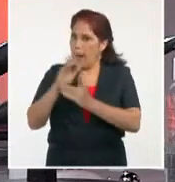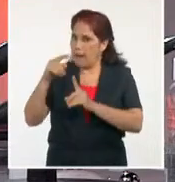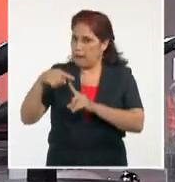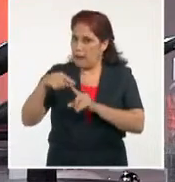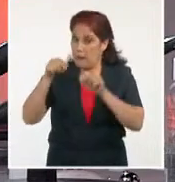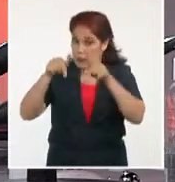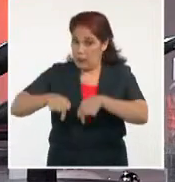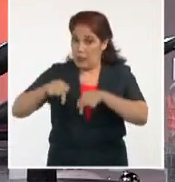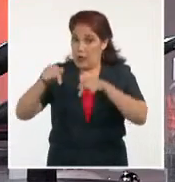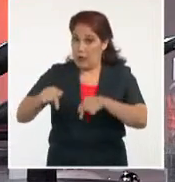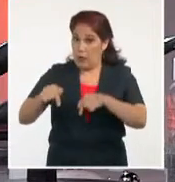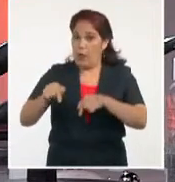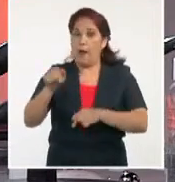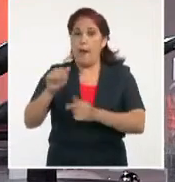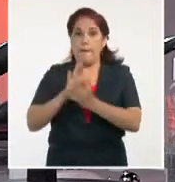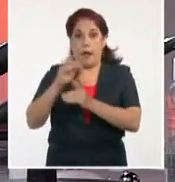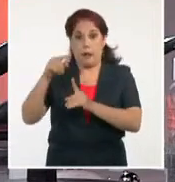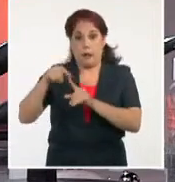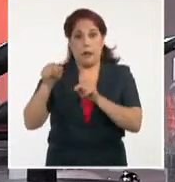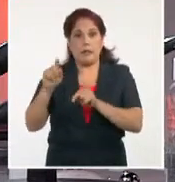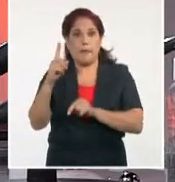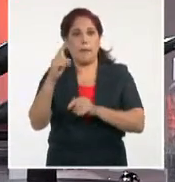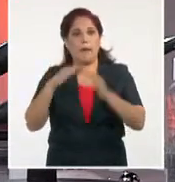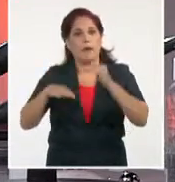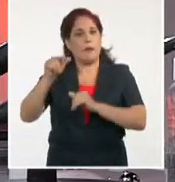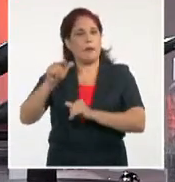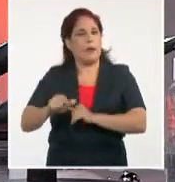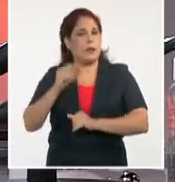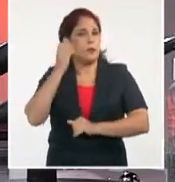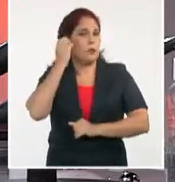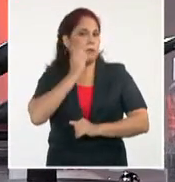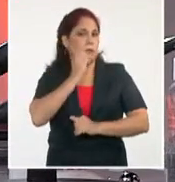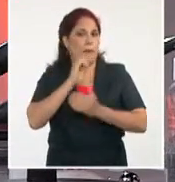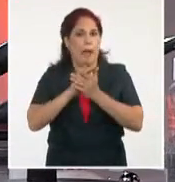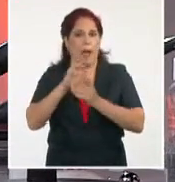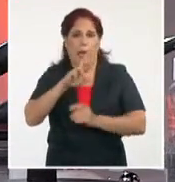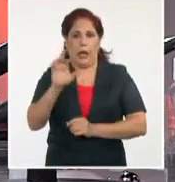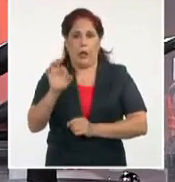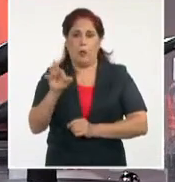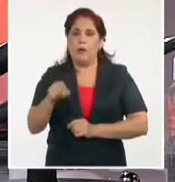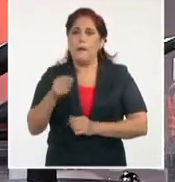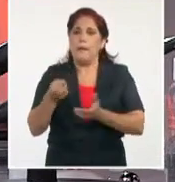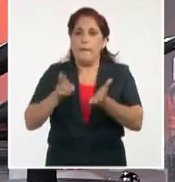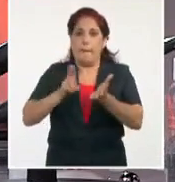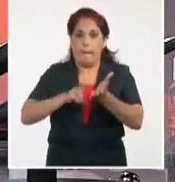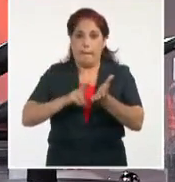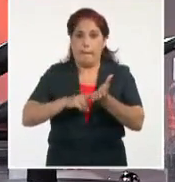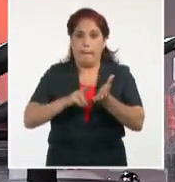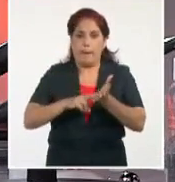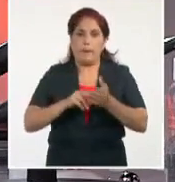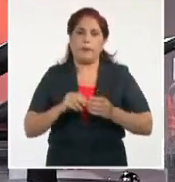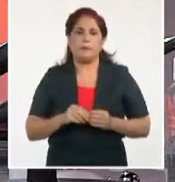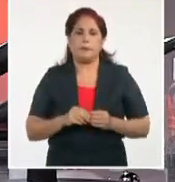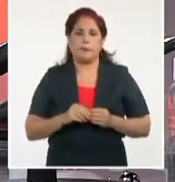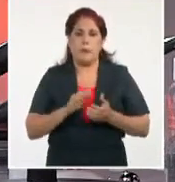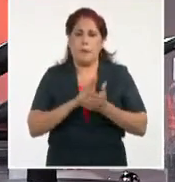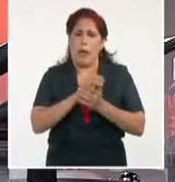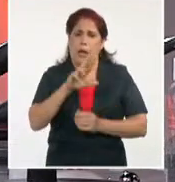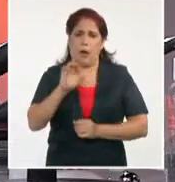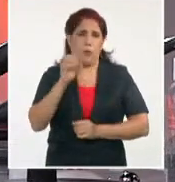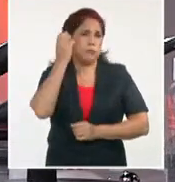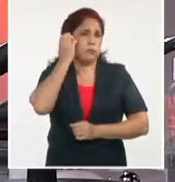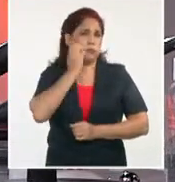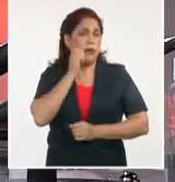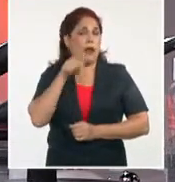hoy allí en Matanzas, el primer ministro de la República y miembro del Buró Político, el compañero Manuel Marrero Cruz, en un